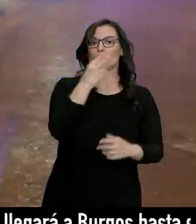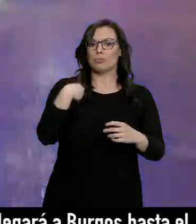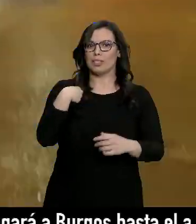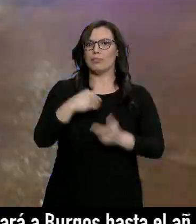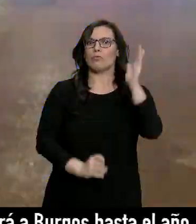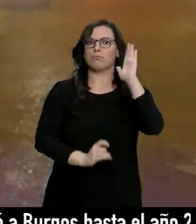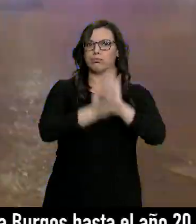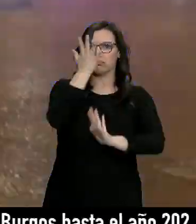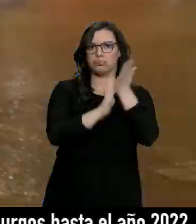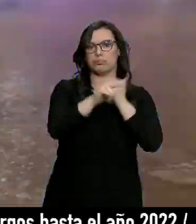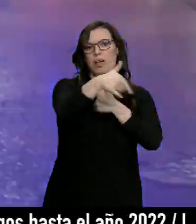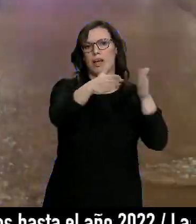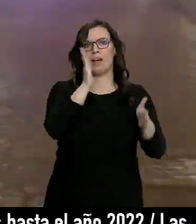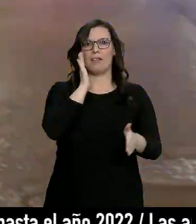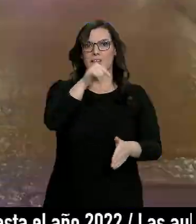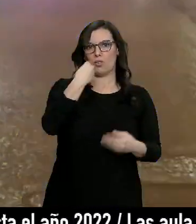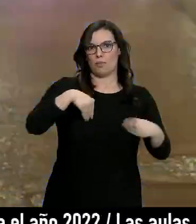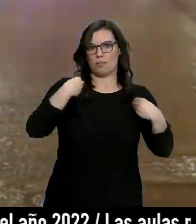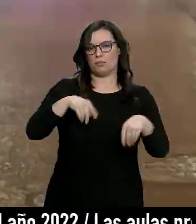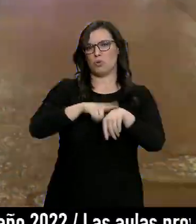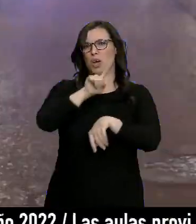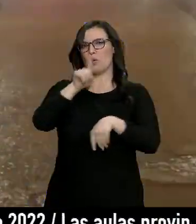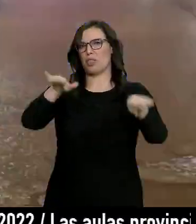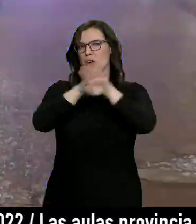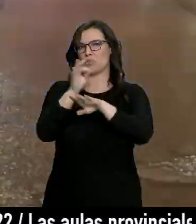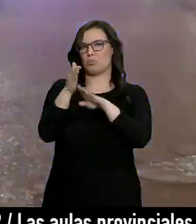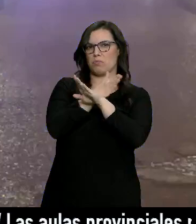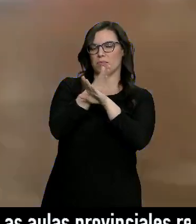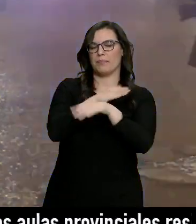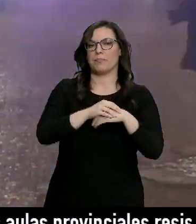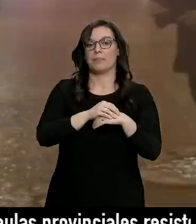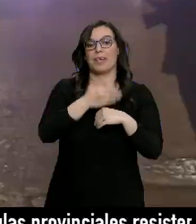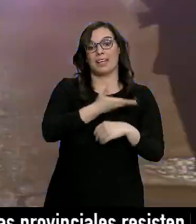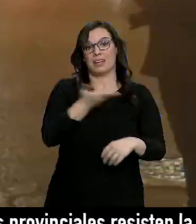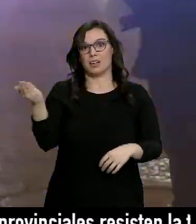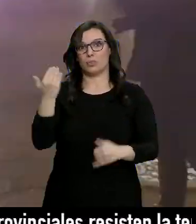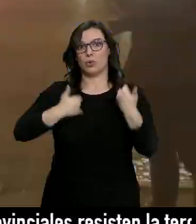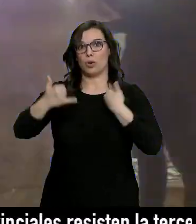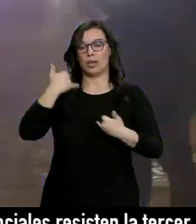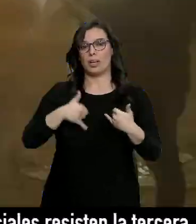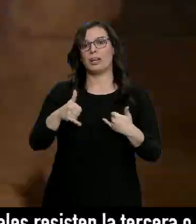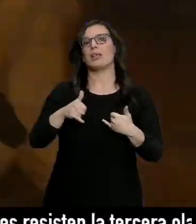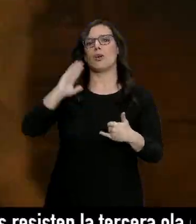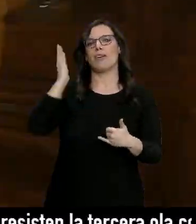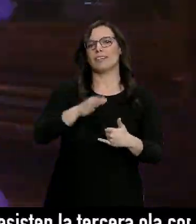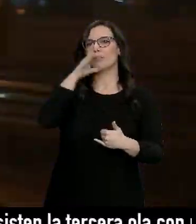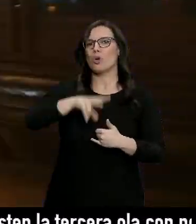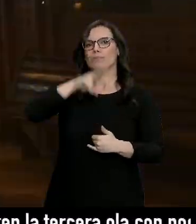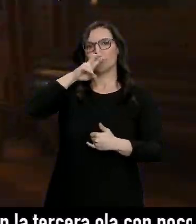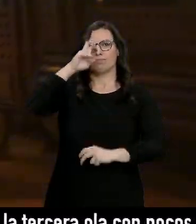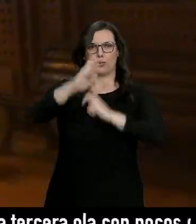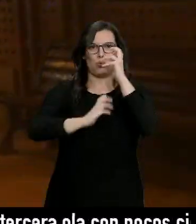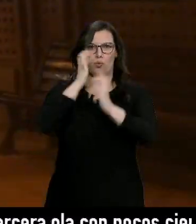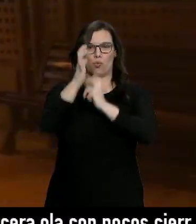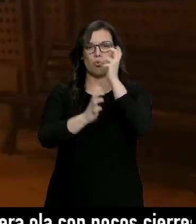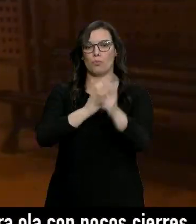habitación donde se originaron las llamas poco antes de las 11 de la noche. El resto de los heridos fueron afectados por la inhalación del humo